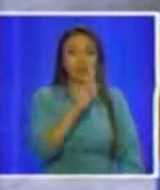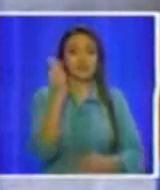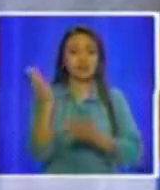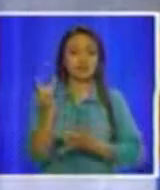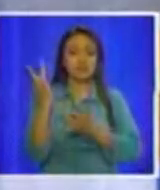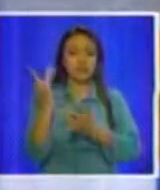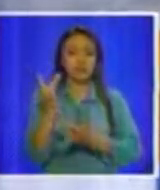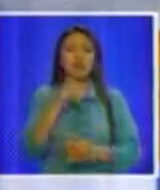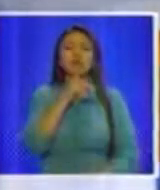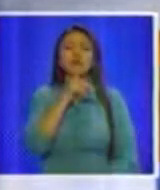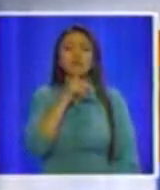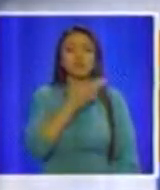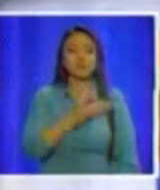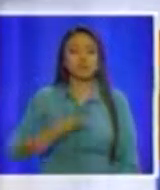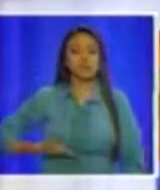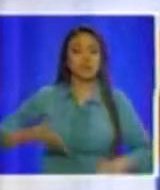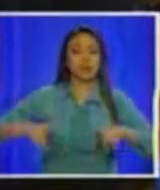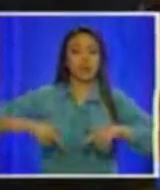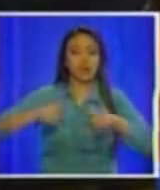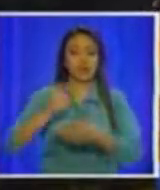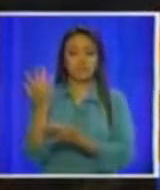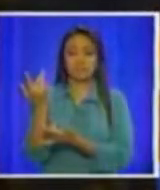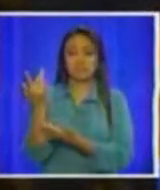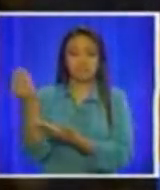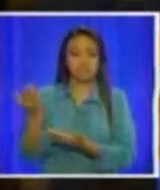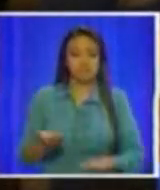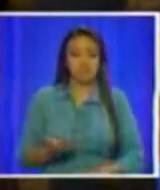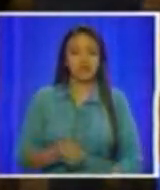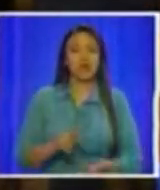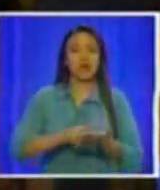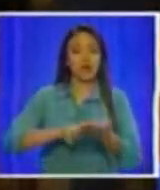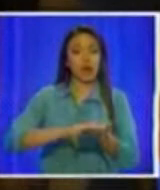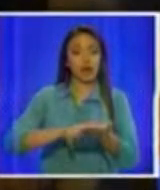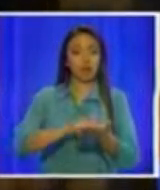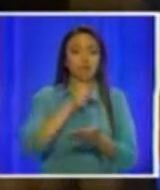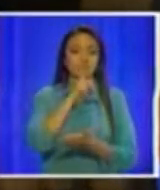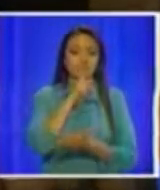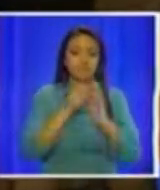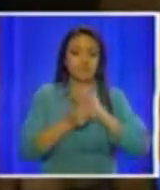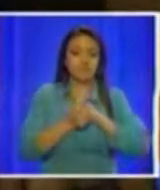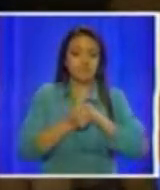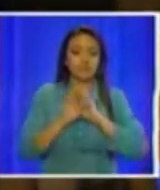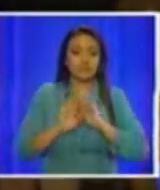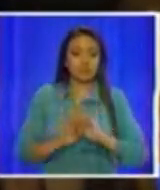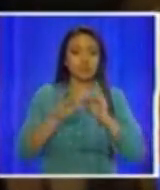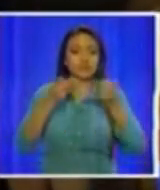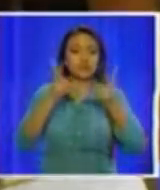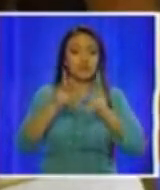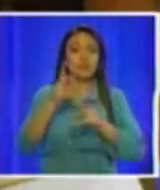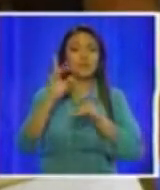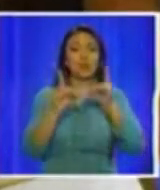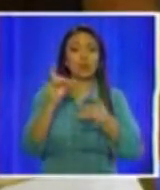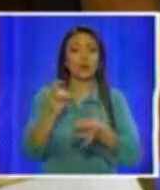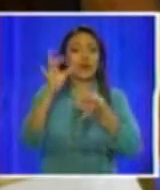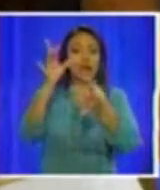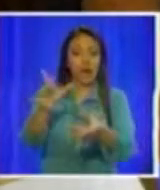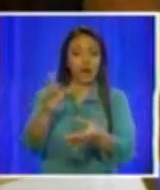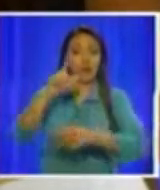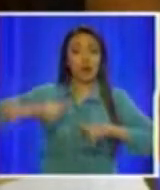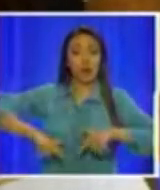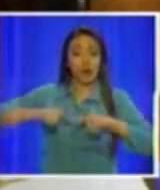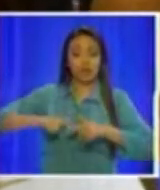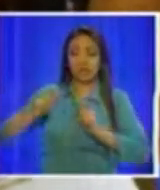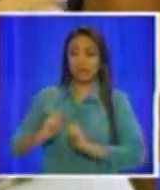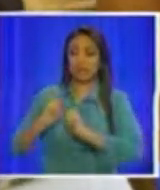el presidente de la República, Lenín Moreno. La reunión fue reservada, como también la condecoración a la Orden Nacional al